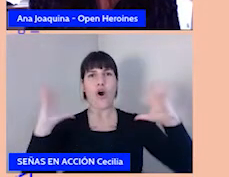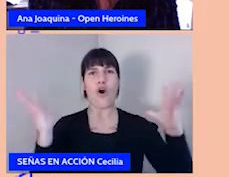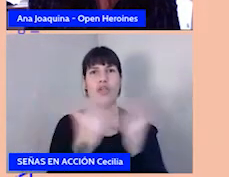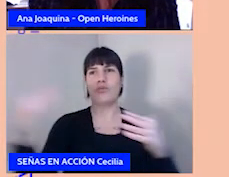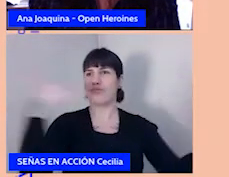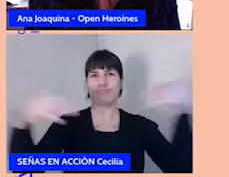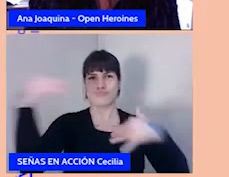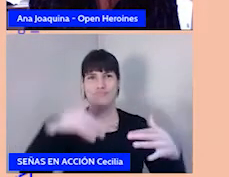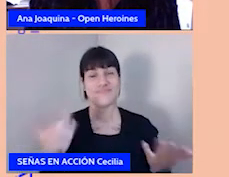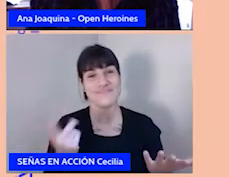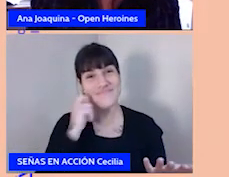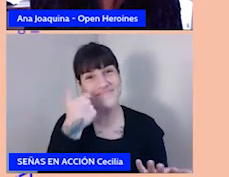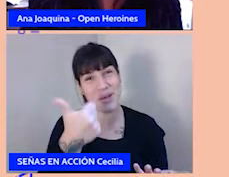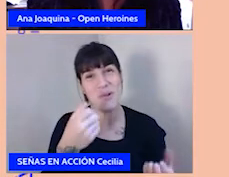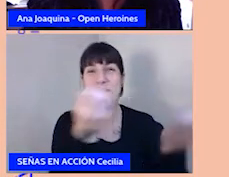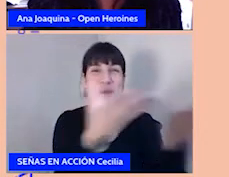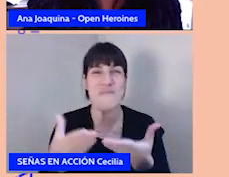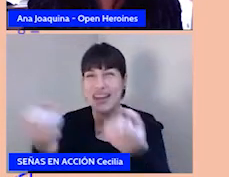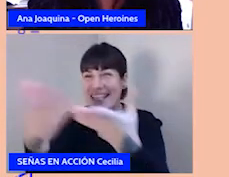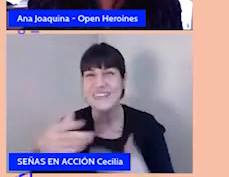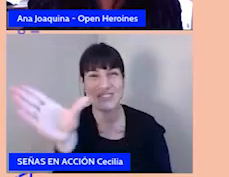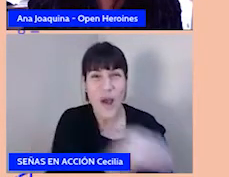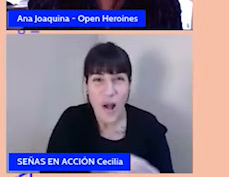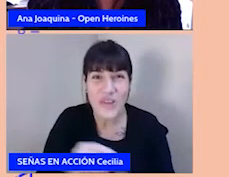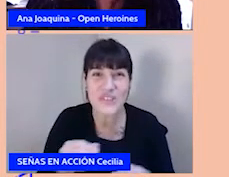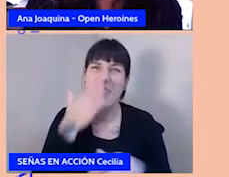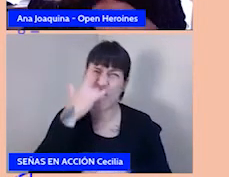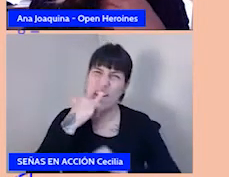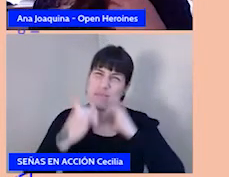son todos bienvenidos, contaremos más de qué se trata y qué hacemos, ¿no?